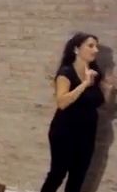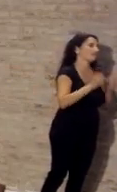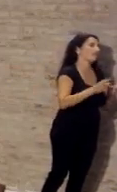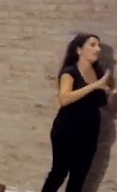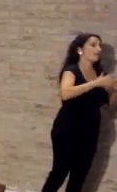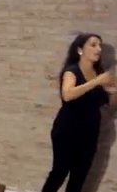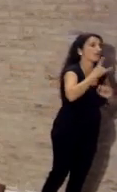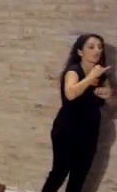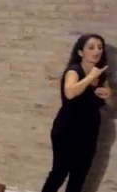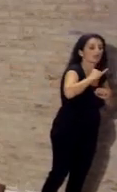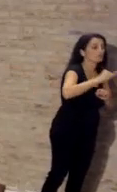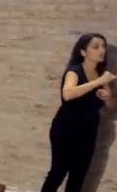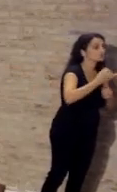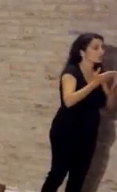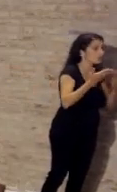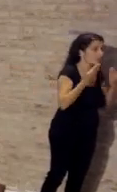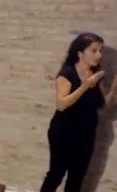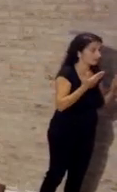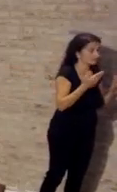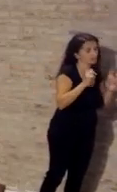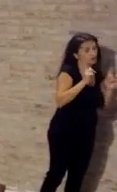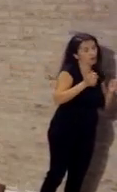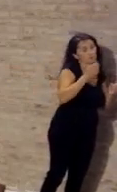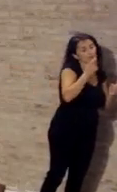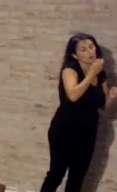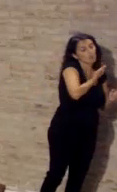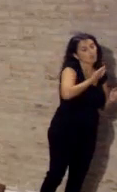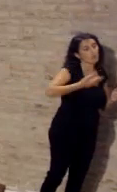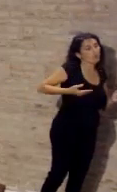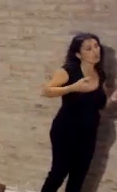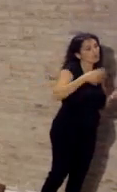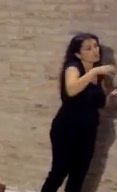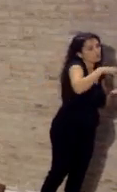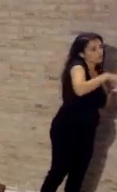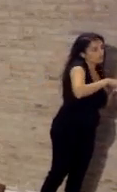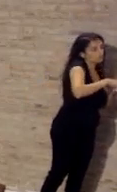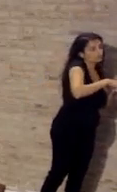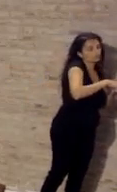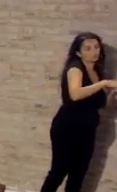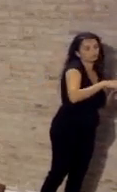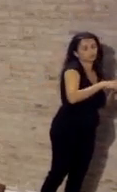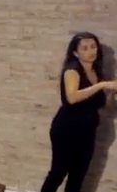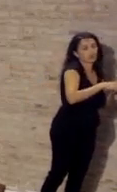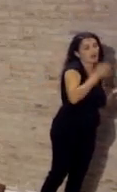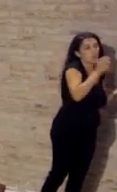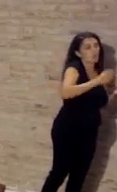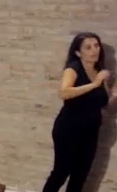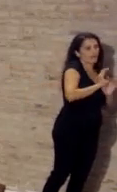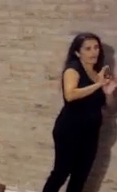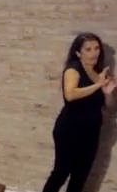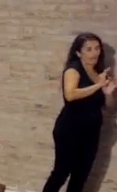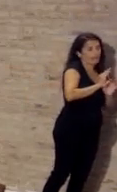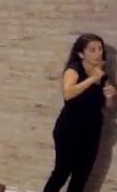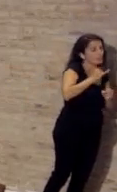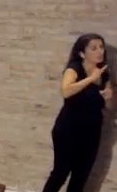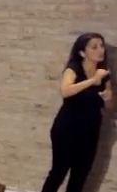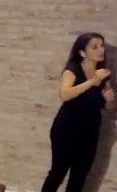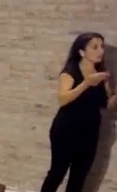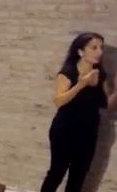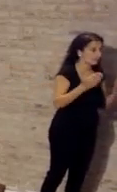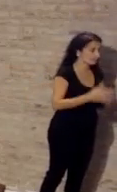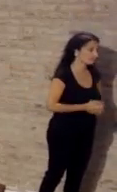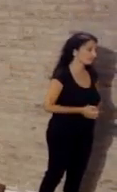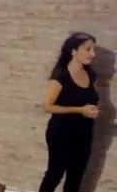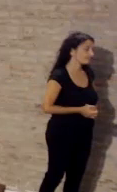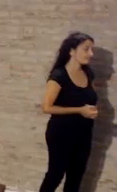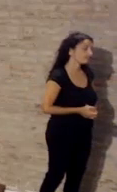mecanismos de denuncias a los cuales también se puede acudir cuando el estado no nos da la respuesta que que necesitamos entonces Bueno